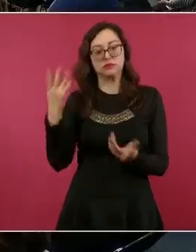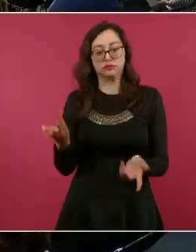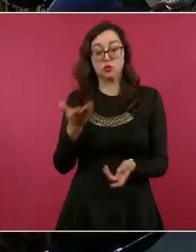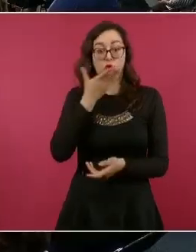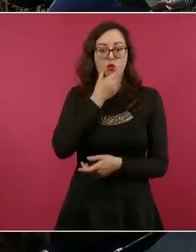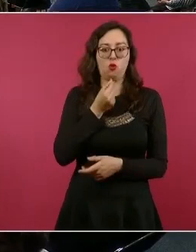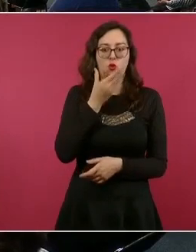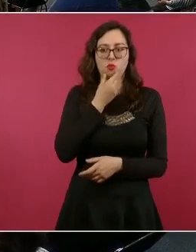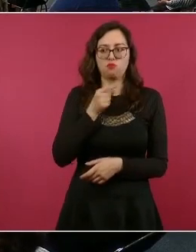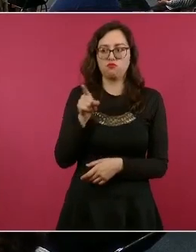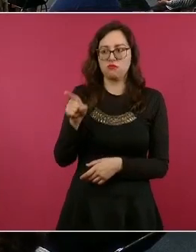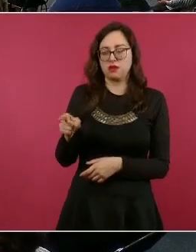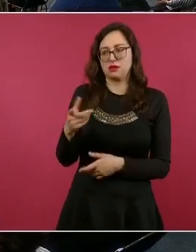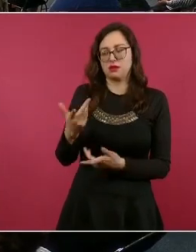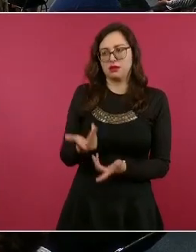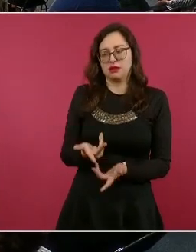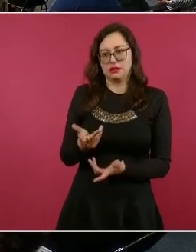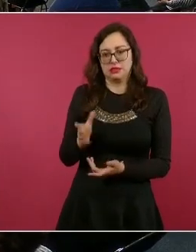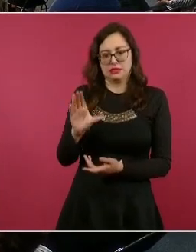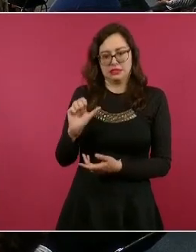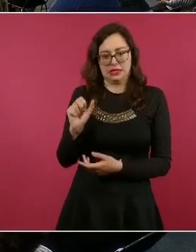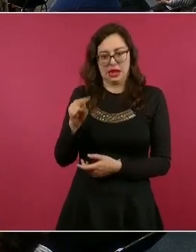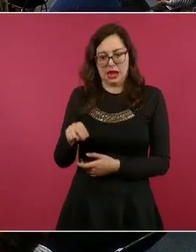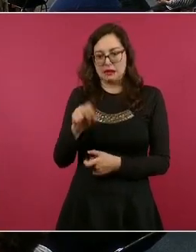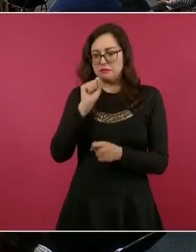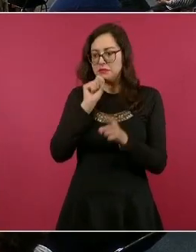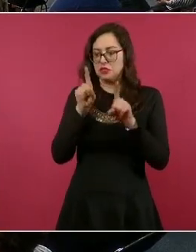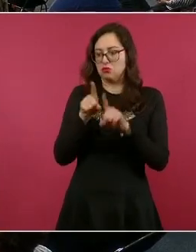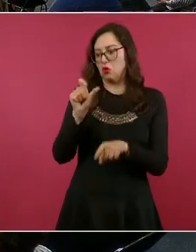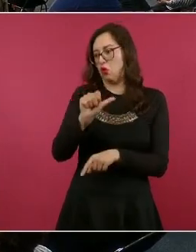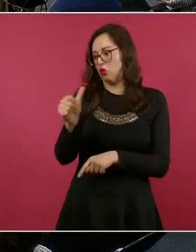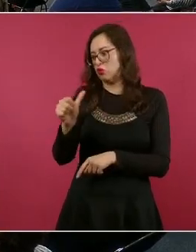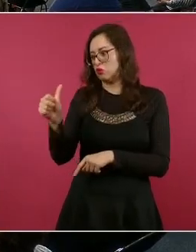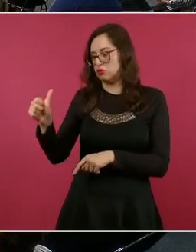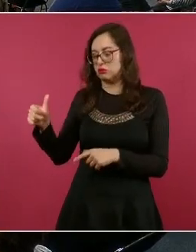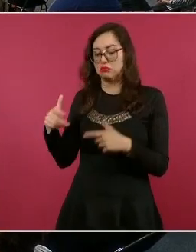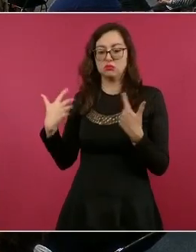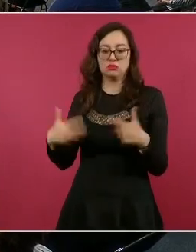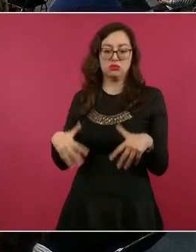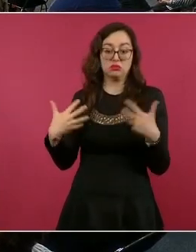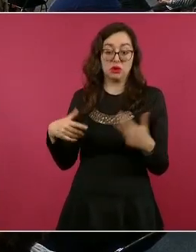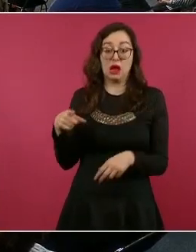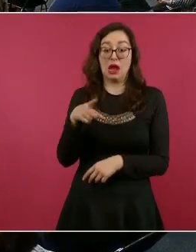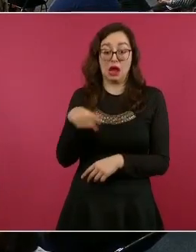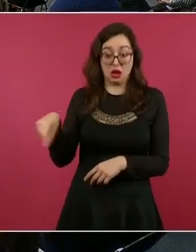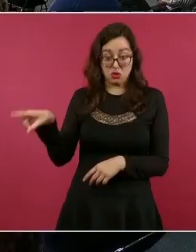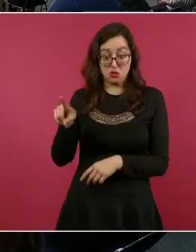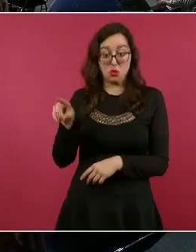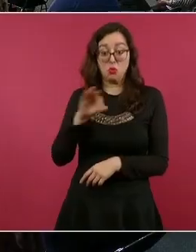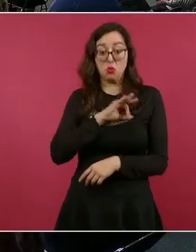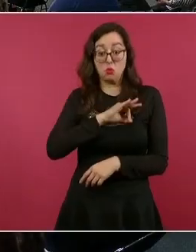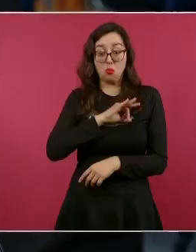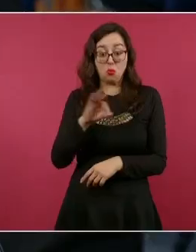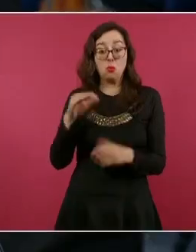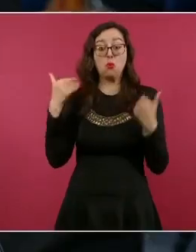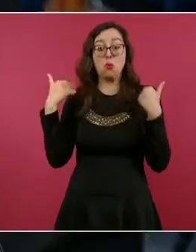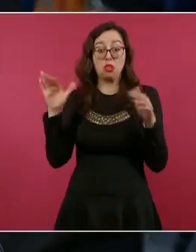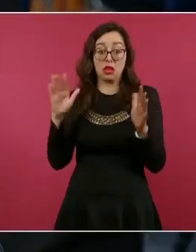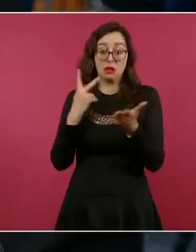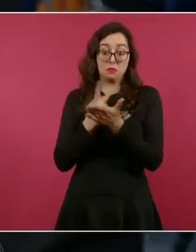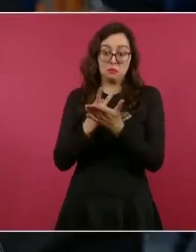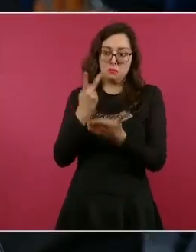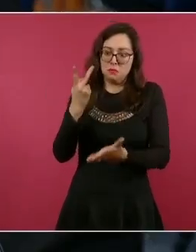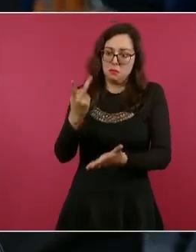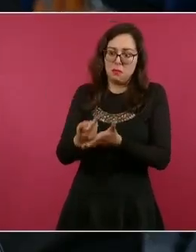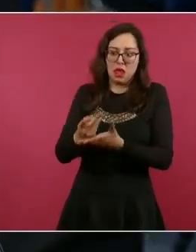Canseco, y todo el personal hoy con los testimonios, ¿podrían ser legítimos aspirantes a la Belisario Domínguez? Esto por el caso de